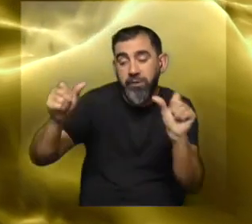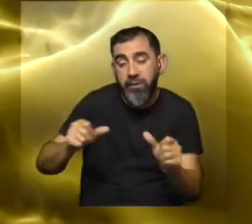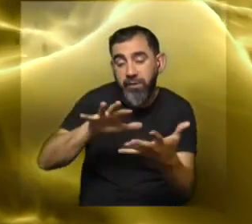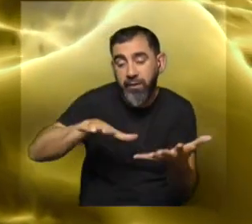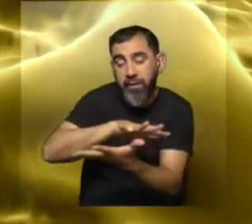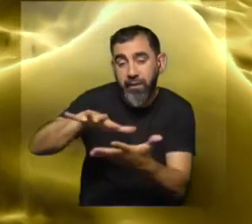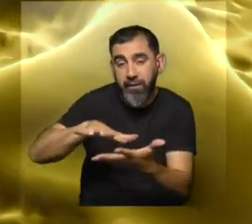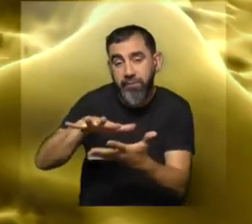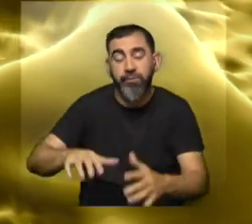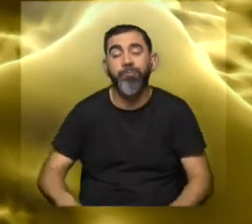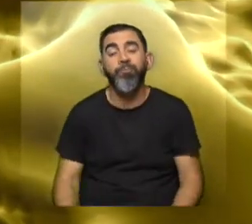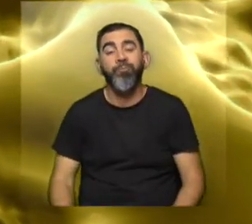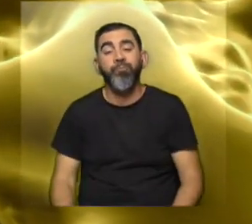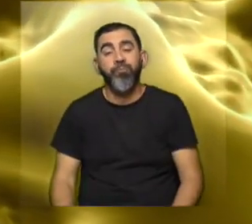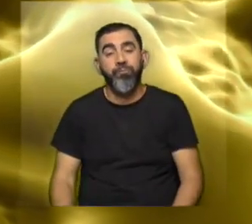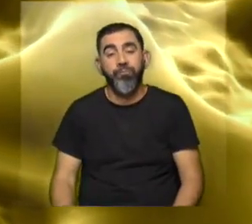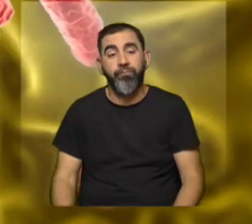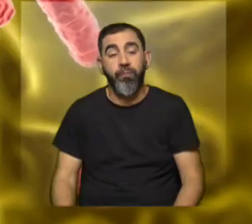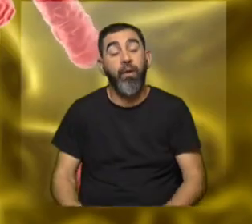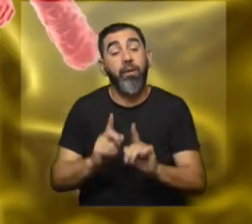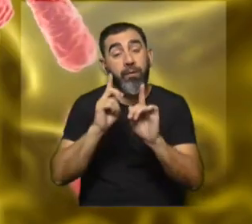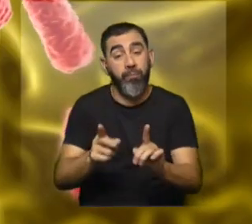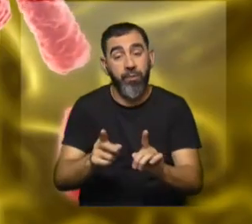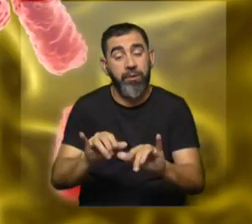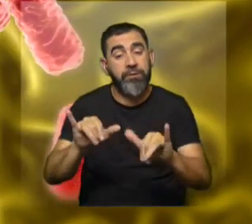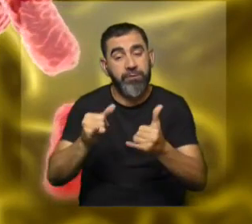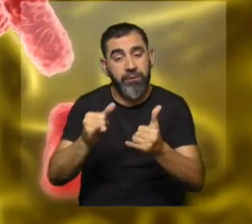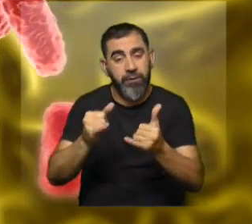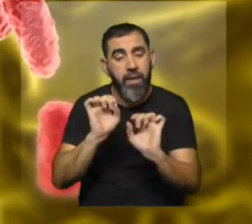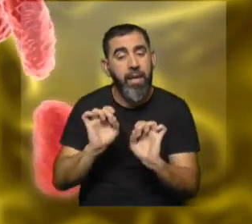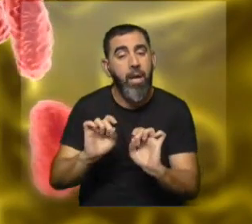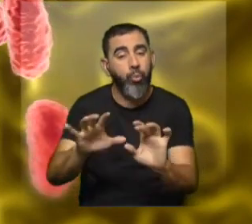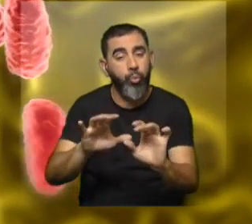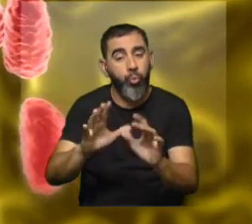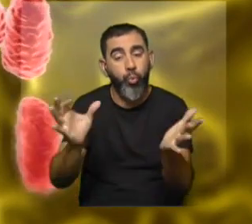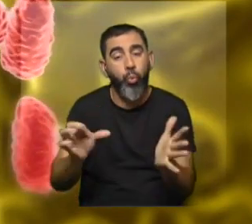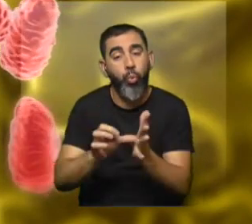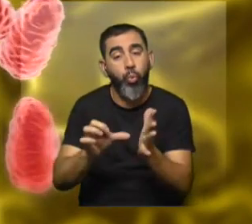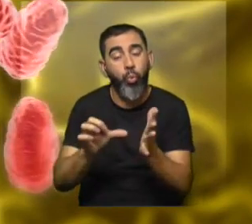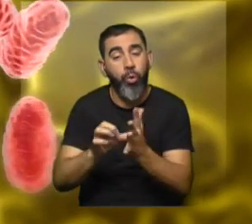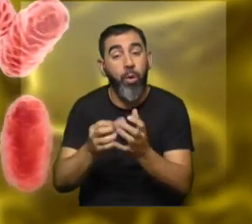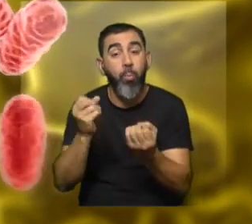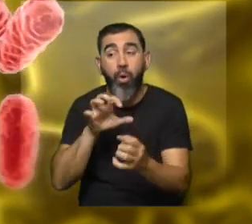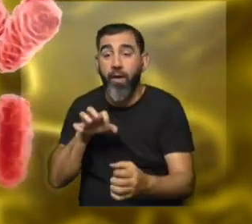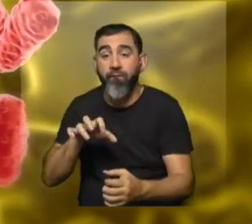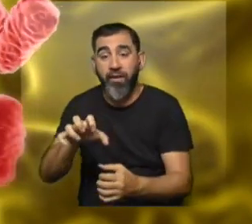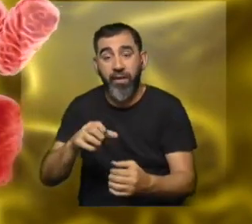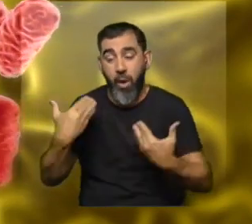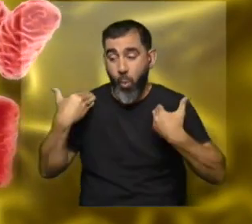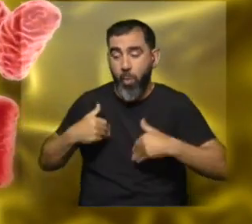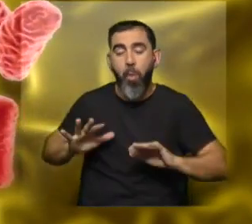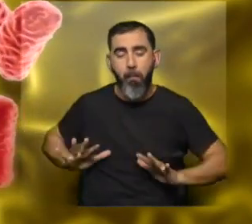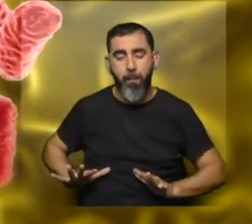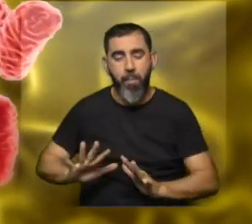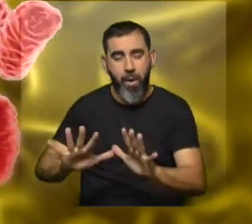de una inmunoterapia. Además, en realidad ella tiene una capacidad natural para estimular el sistema inmune porque es una bacteria y nuestro cuerpo está